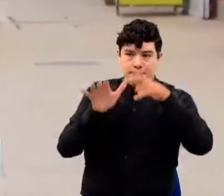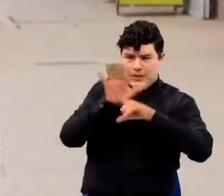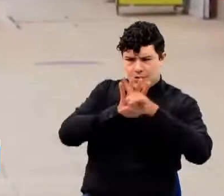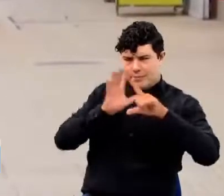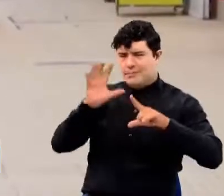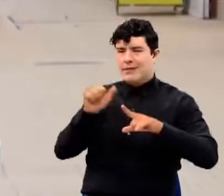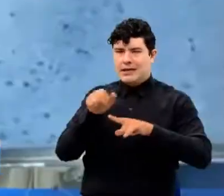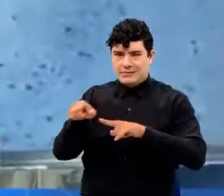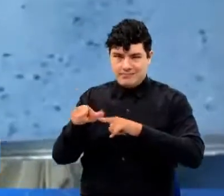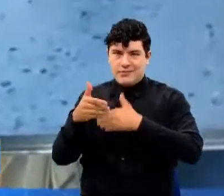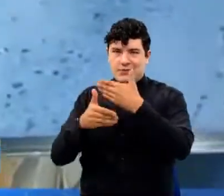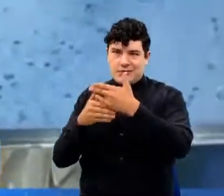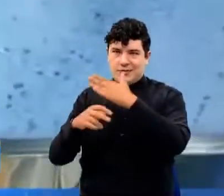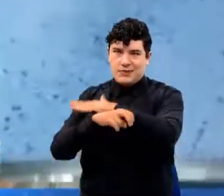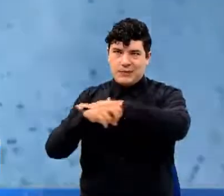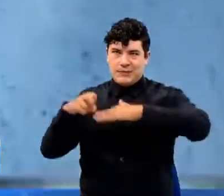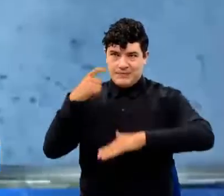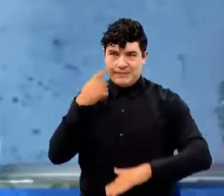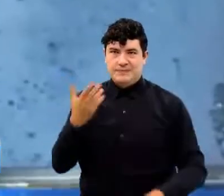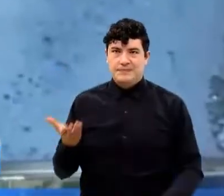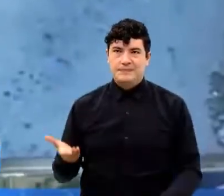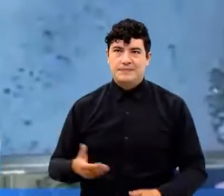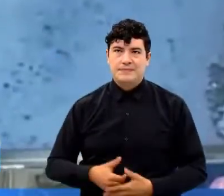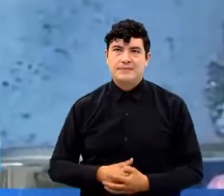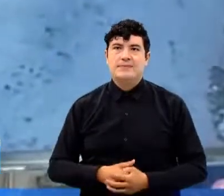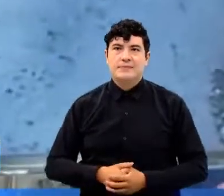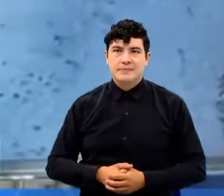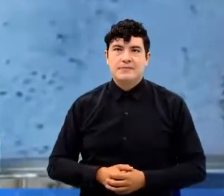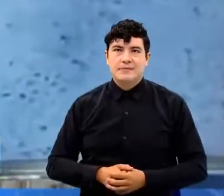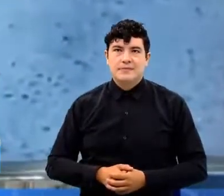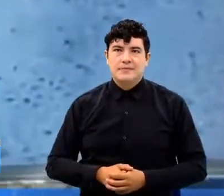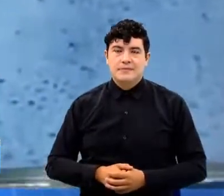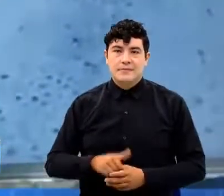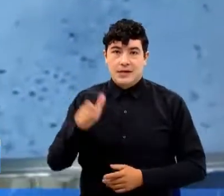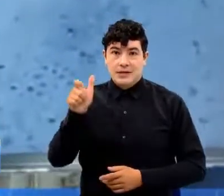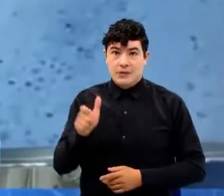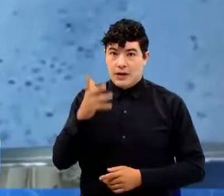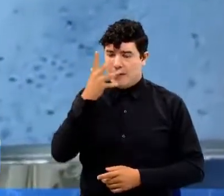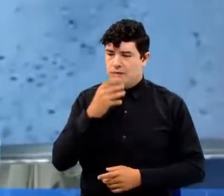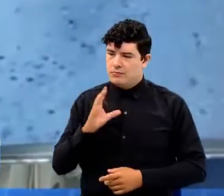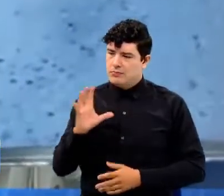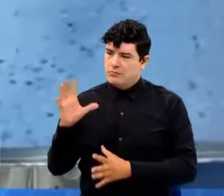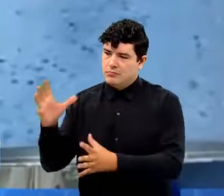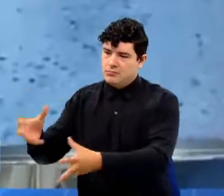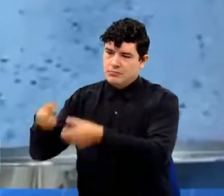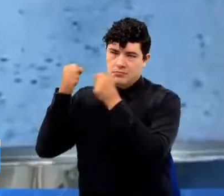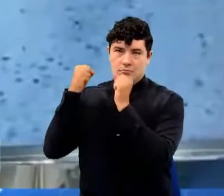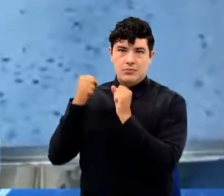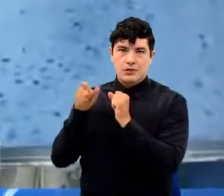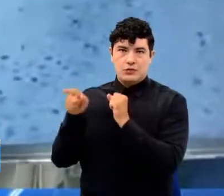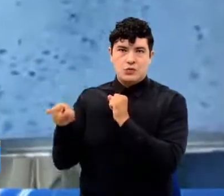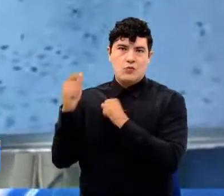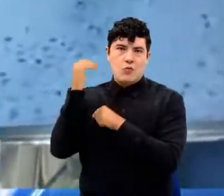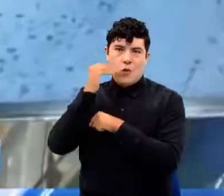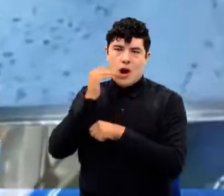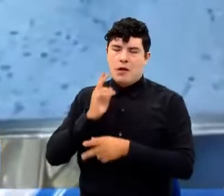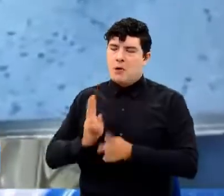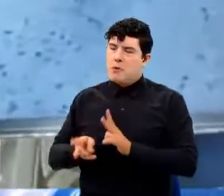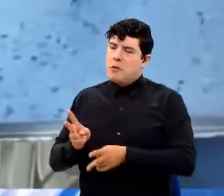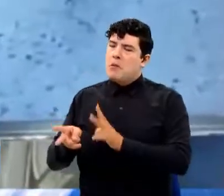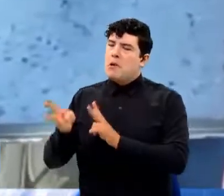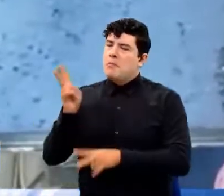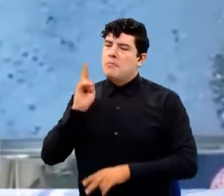seguridad. En el video se muestra cómo el presunto ladrón le quita las pertenencias a una mujer que se encuentra transitando por esta